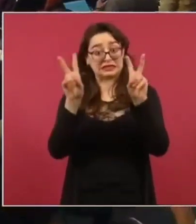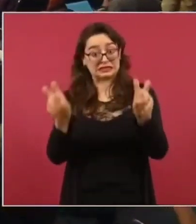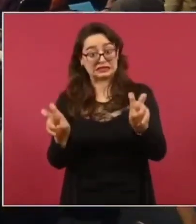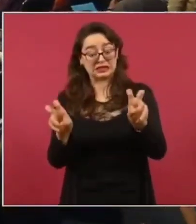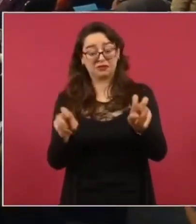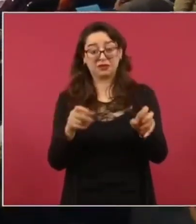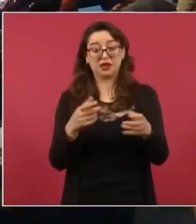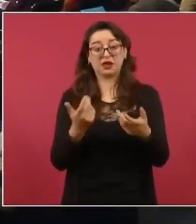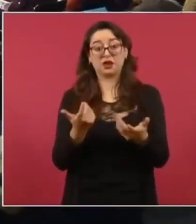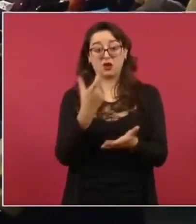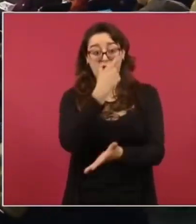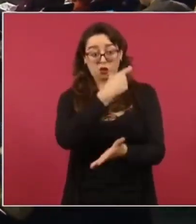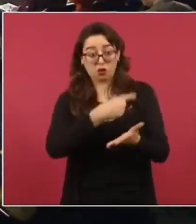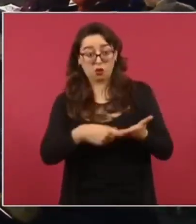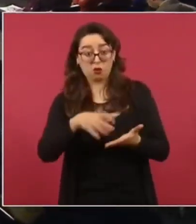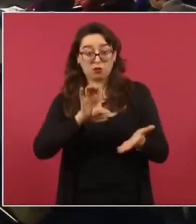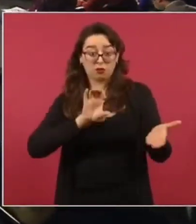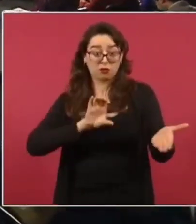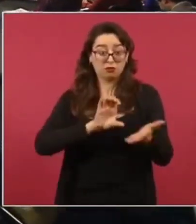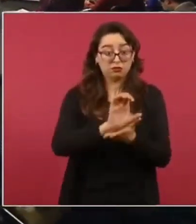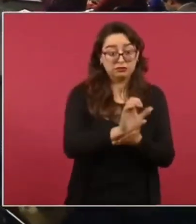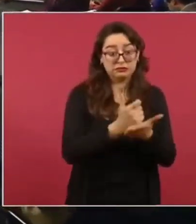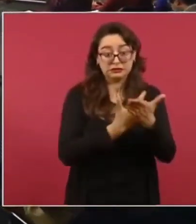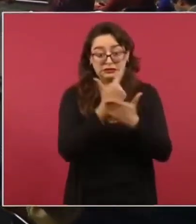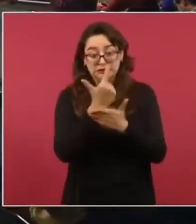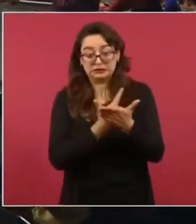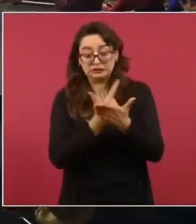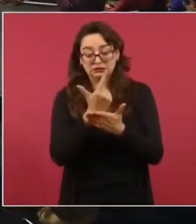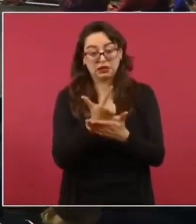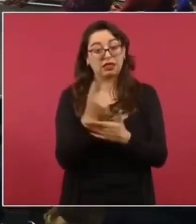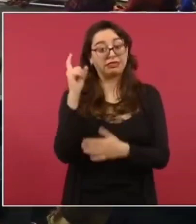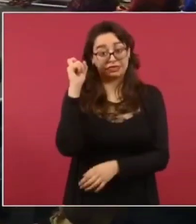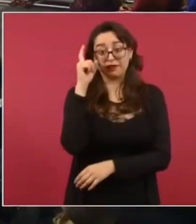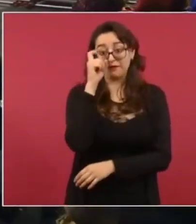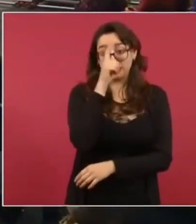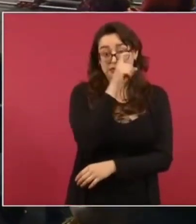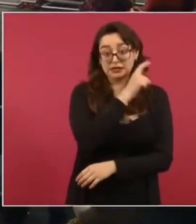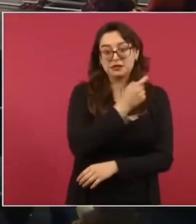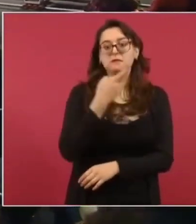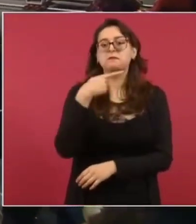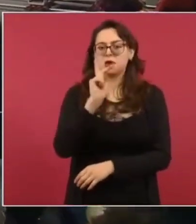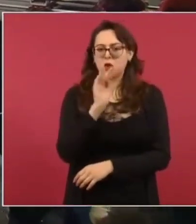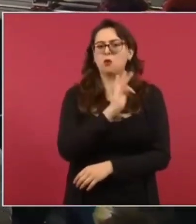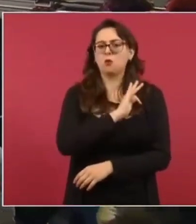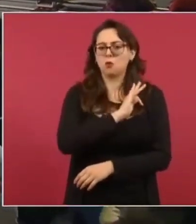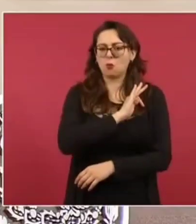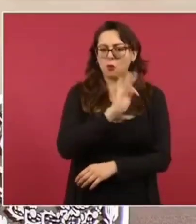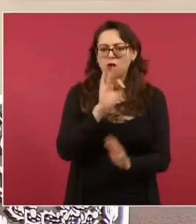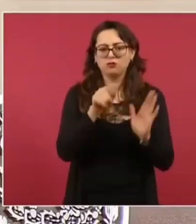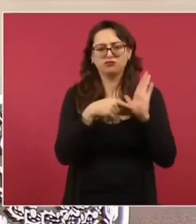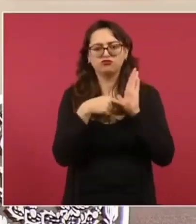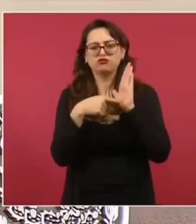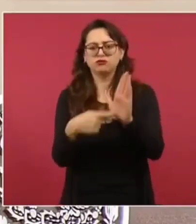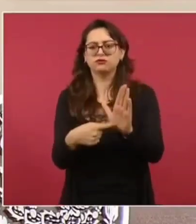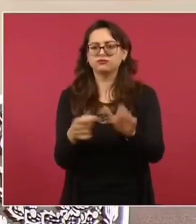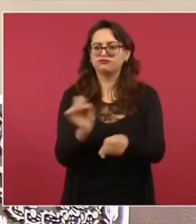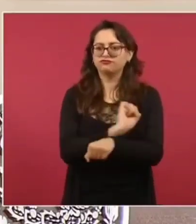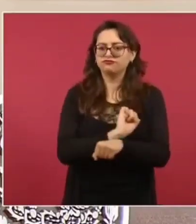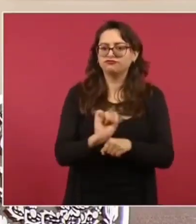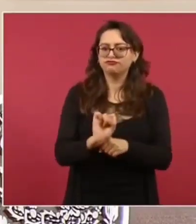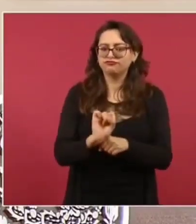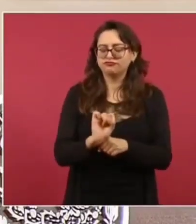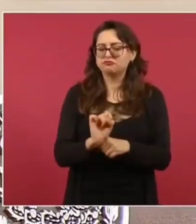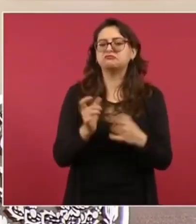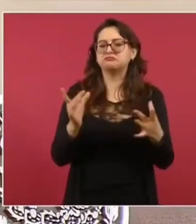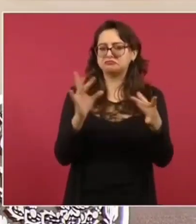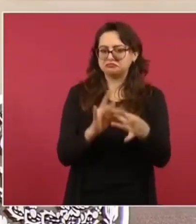simple, porque todo lo complejo se puede simplificar. Entonces, aquí tienen ustedes